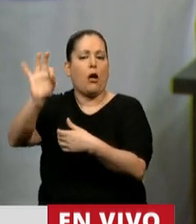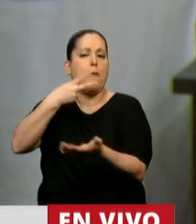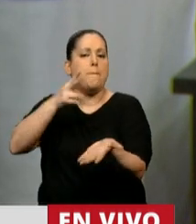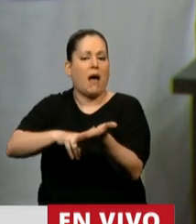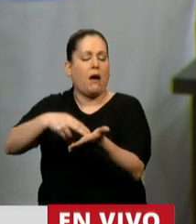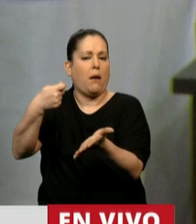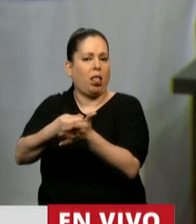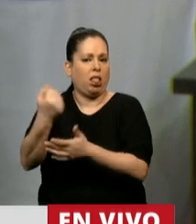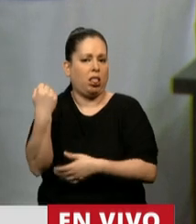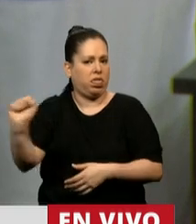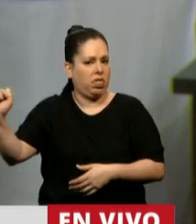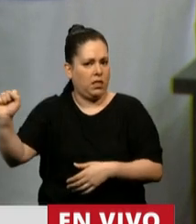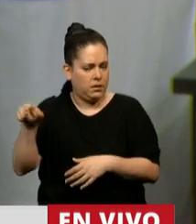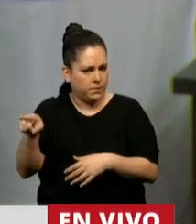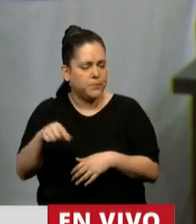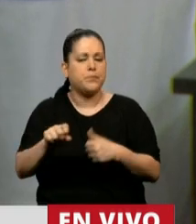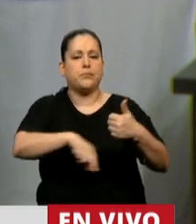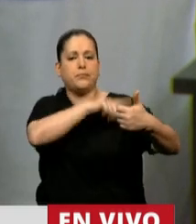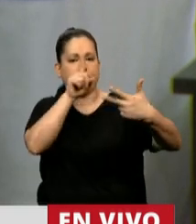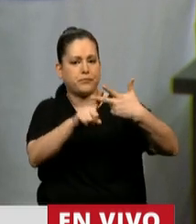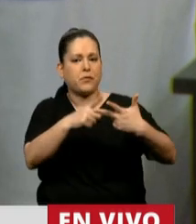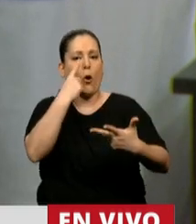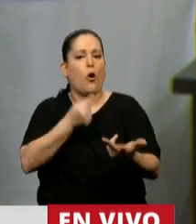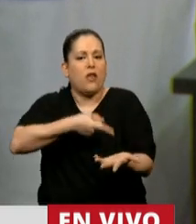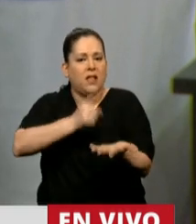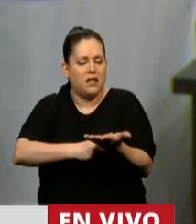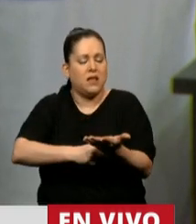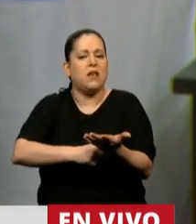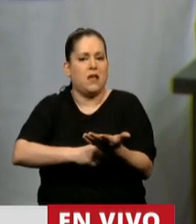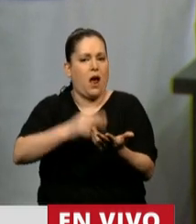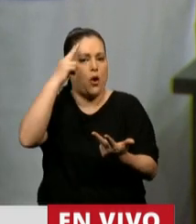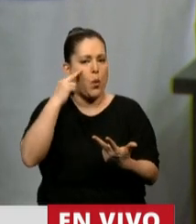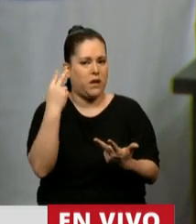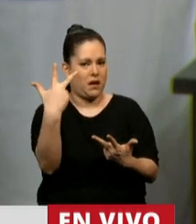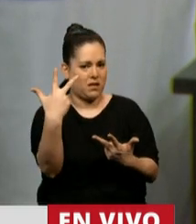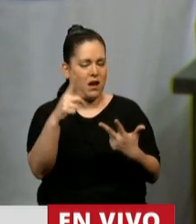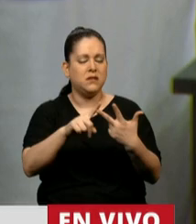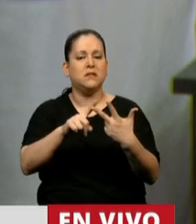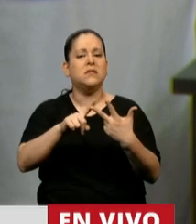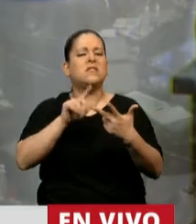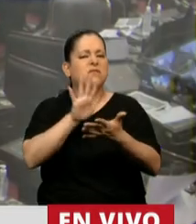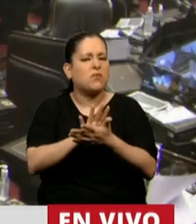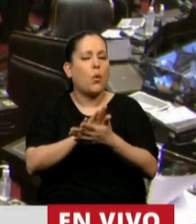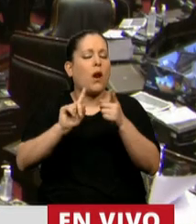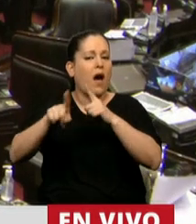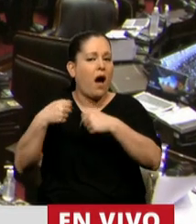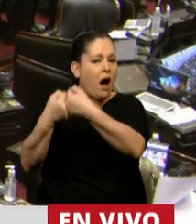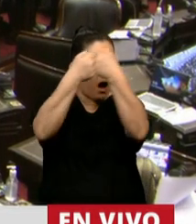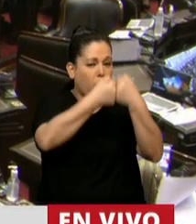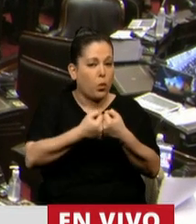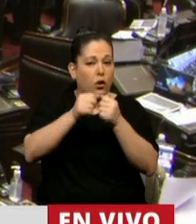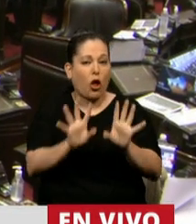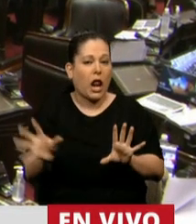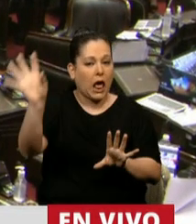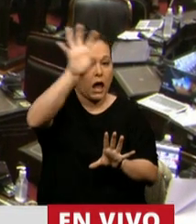fiscal tercero orden del día 93 acuerdo regional sobre el